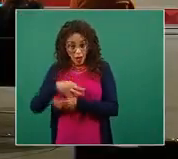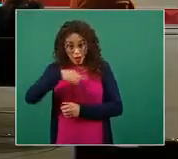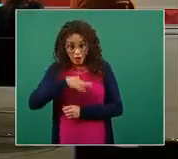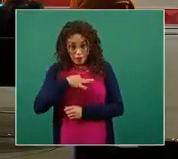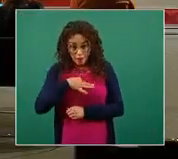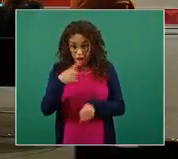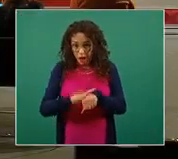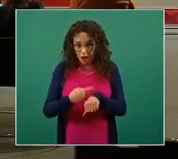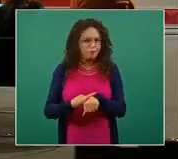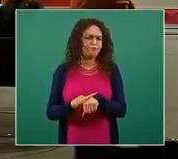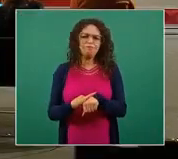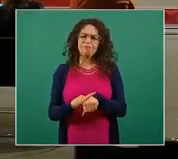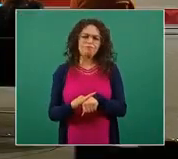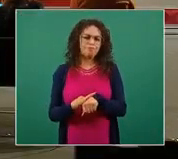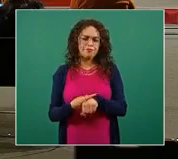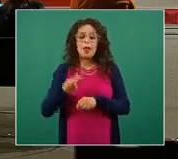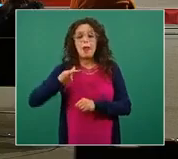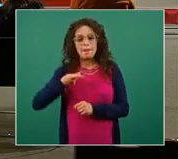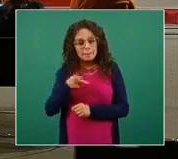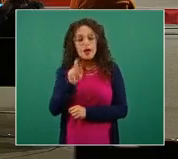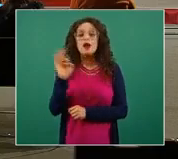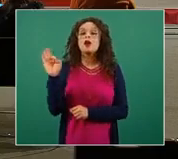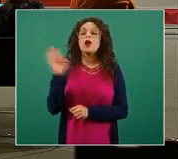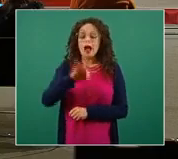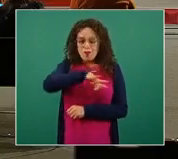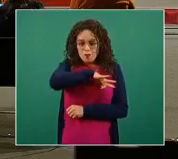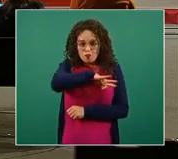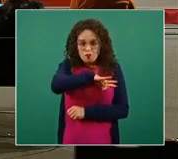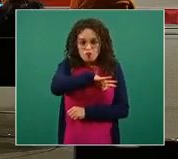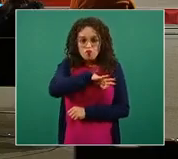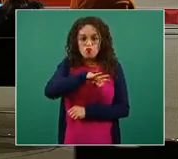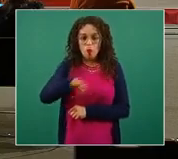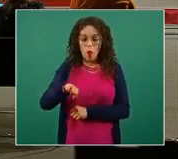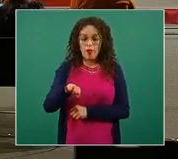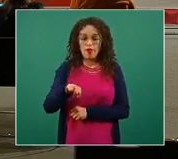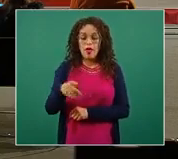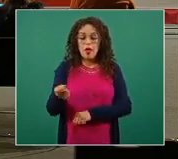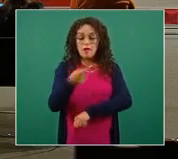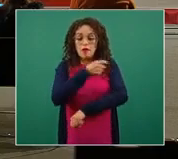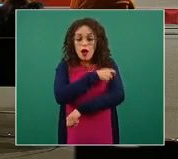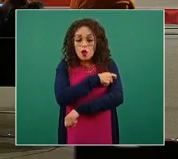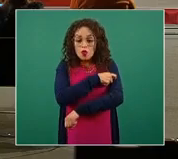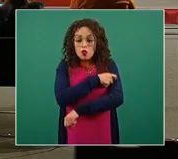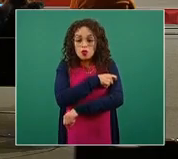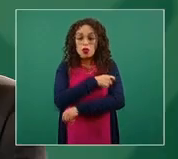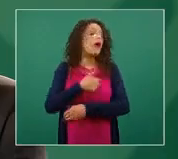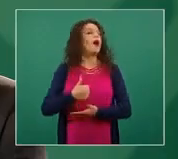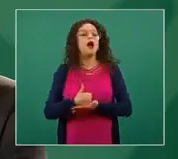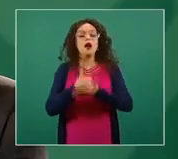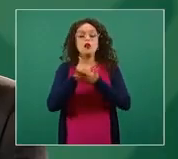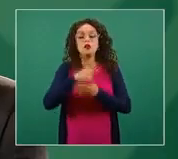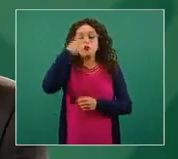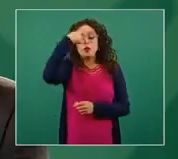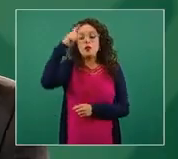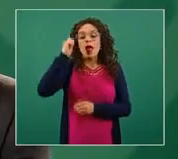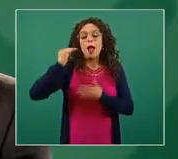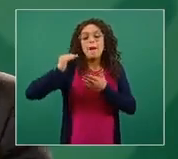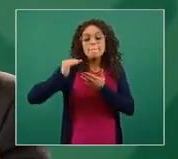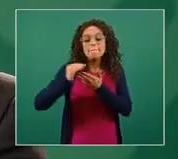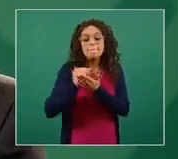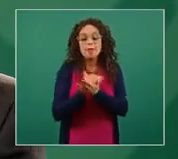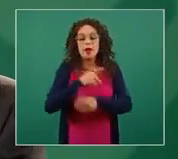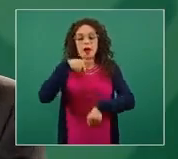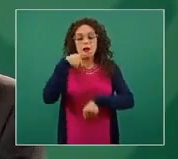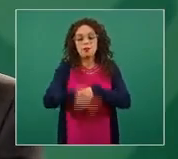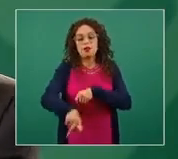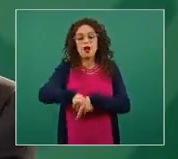enfermedad, pero se tiene la posibilidad de que la vacuna reduzca el riesgo de infección.